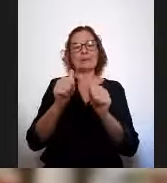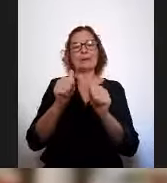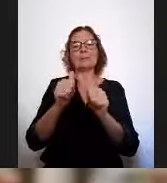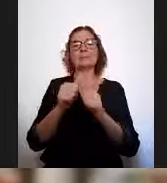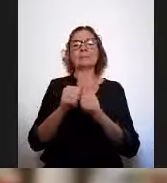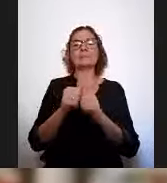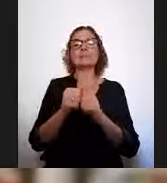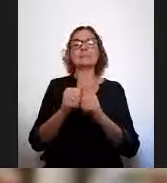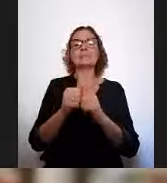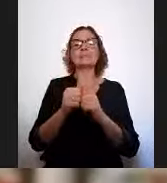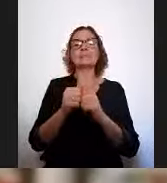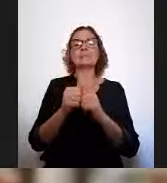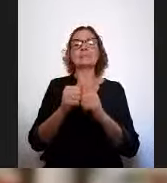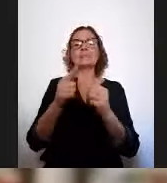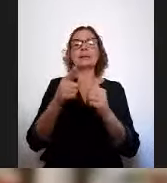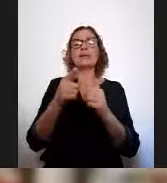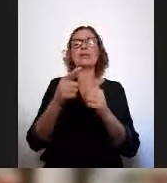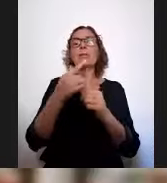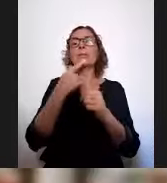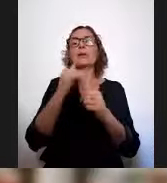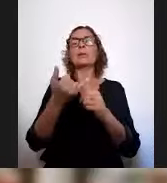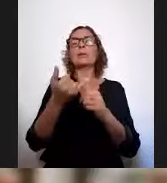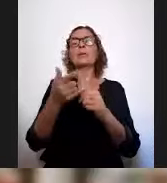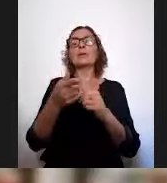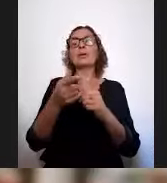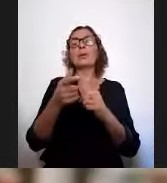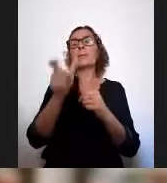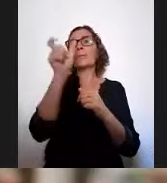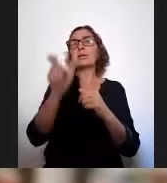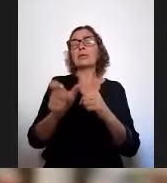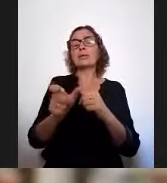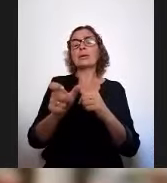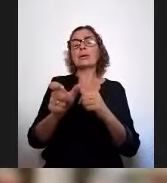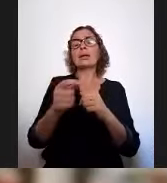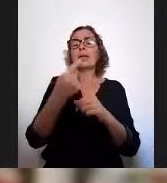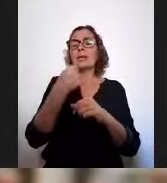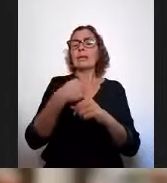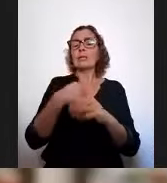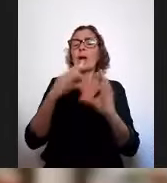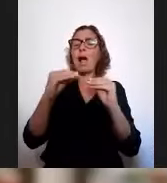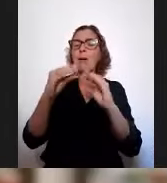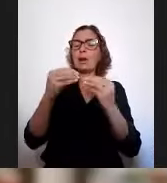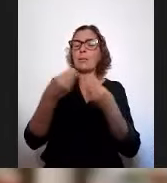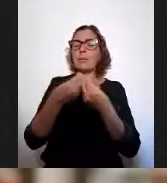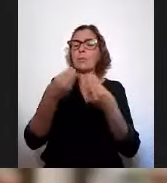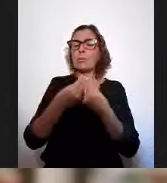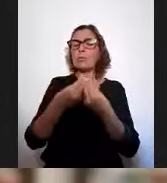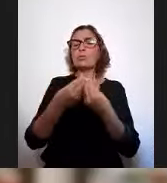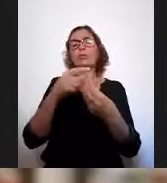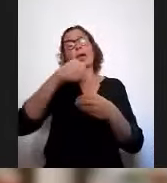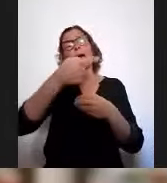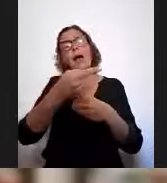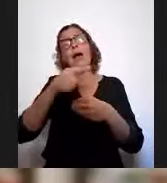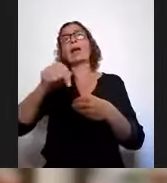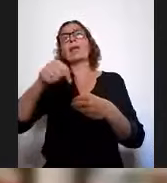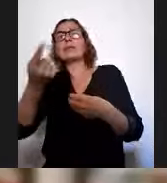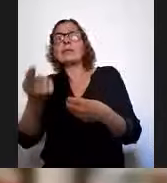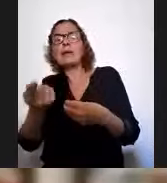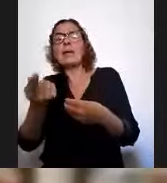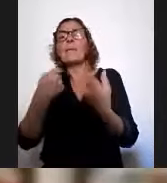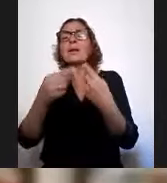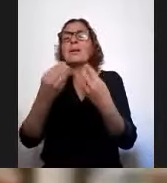¿Qué es un emprendedor? Porque muchas veces nos decimos, se habla mucho emprendedor de acá, emprendedor de allá, pero ¿qué